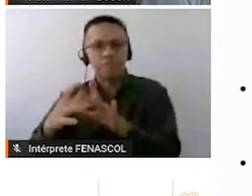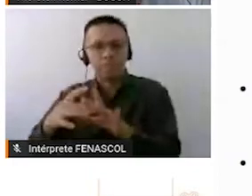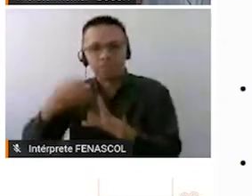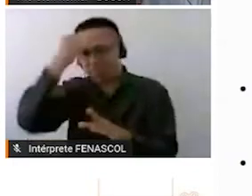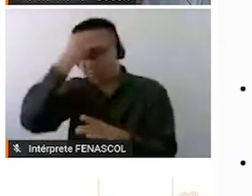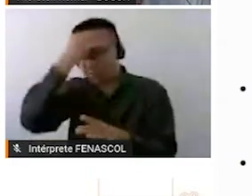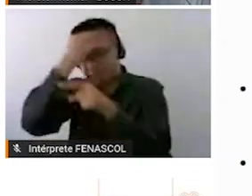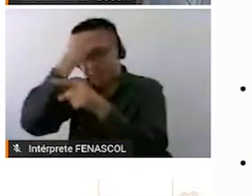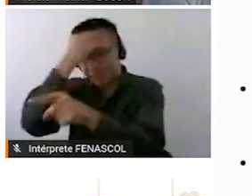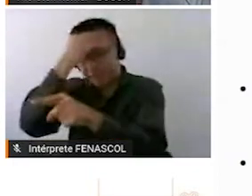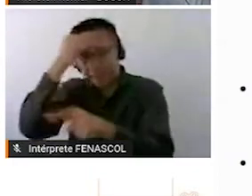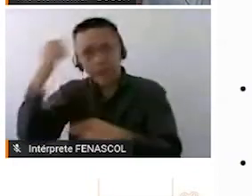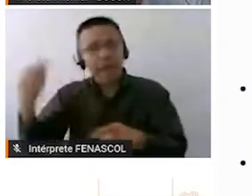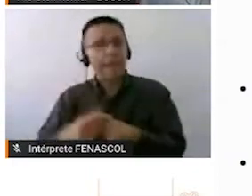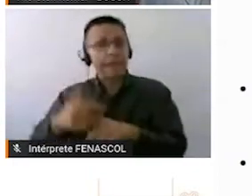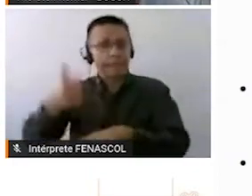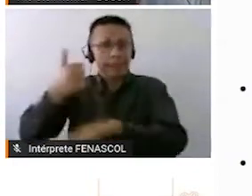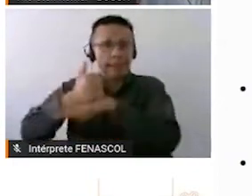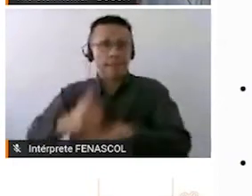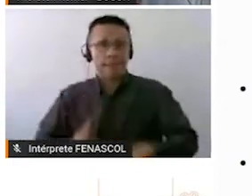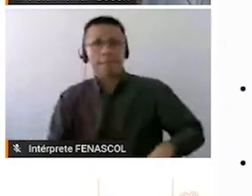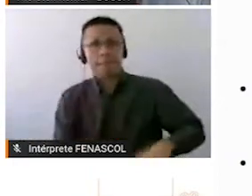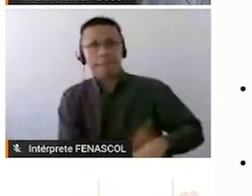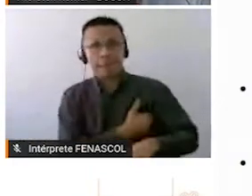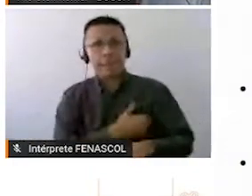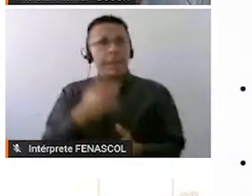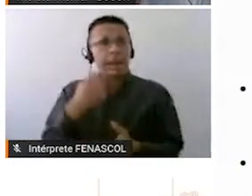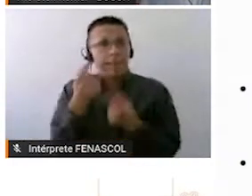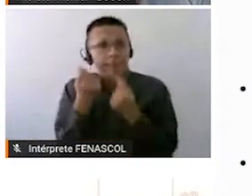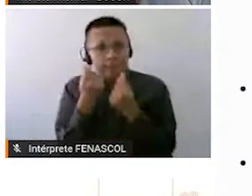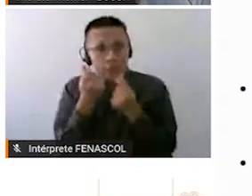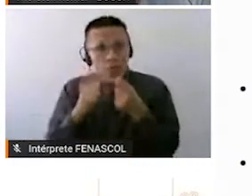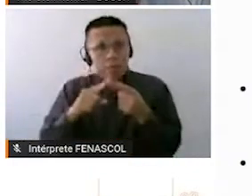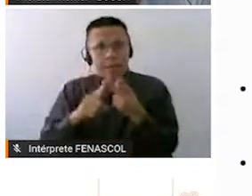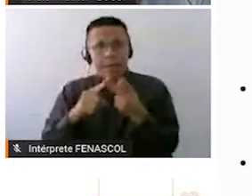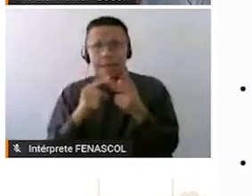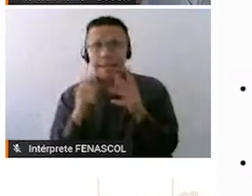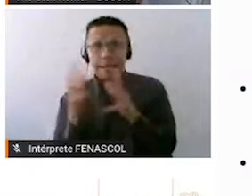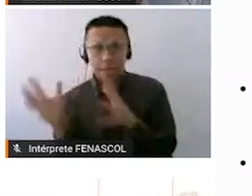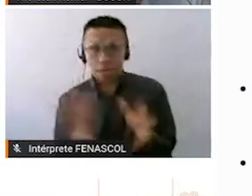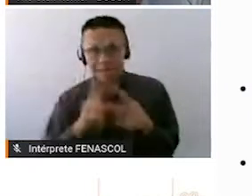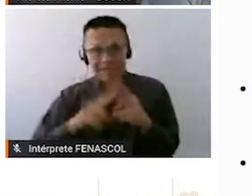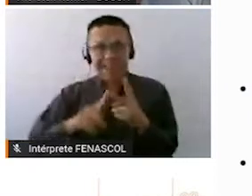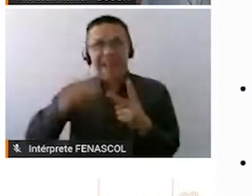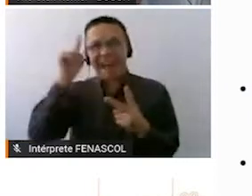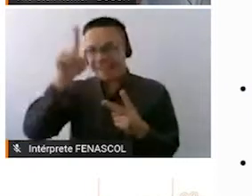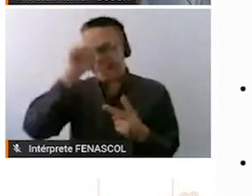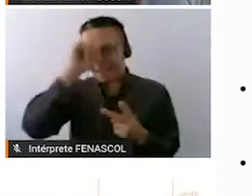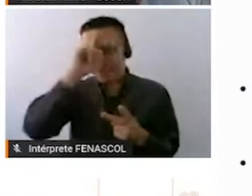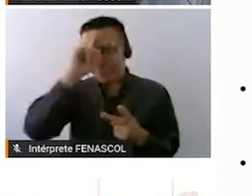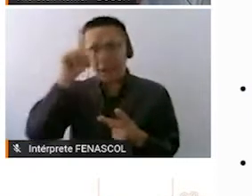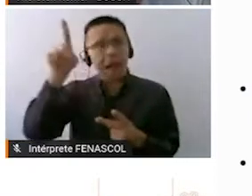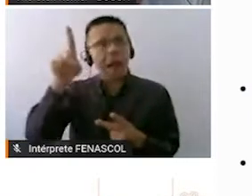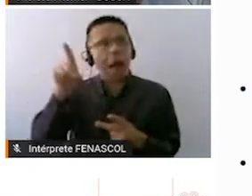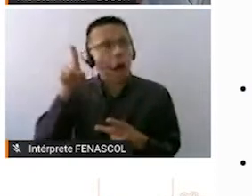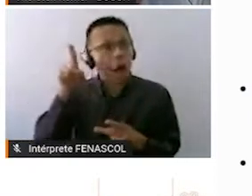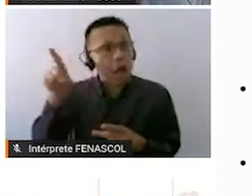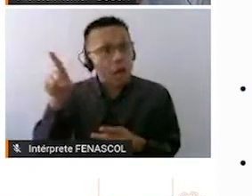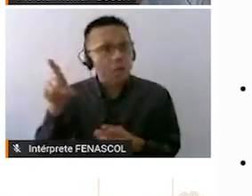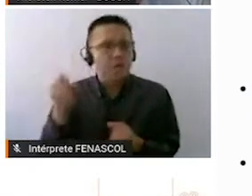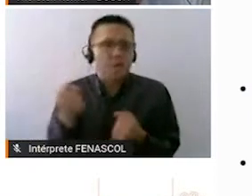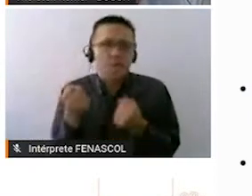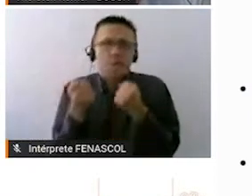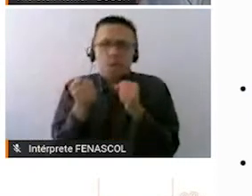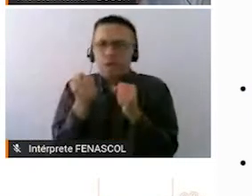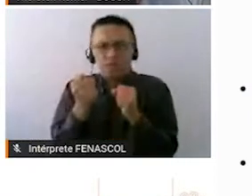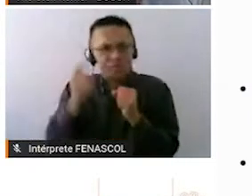los ministerios de Economía y Educación alemanes. O sea, realmente ha sido un esfuerzo de parte del Estado alemán para